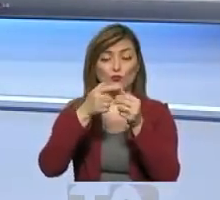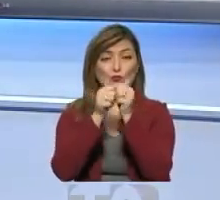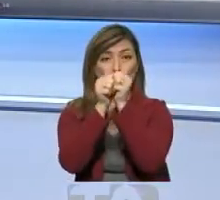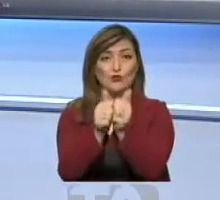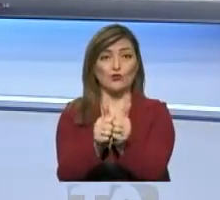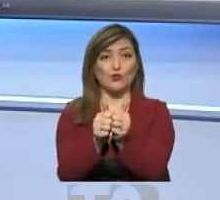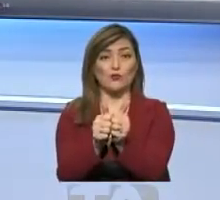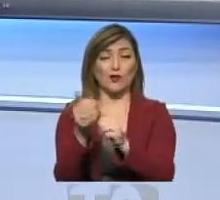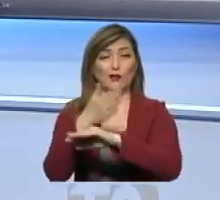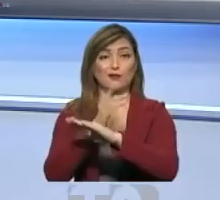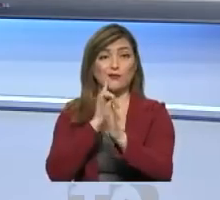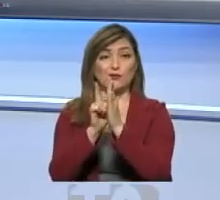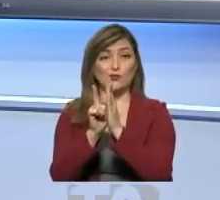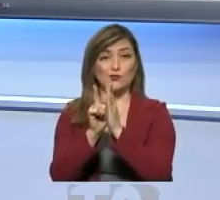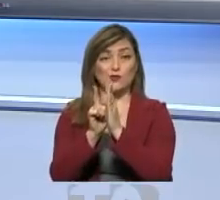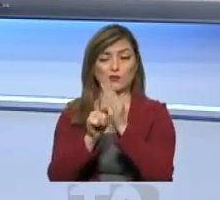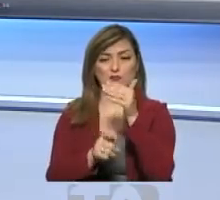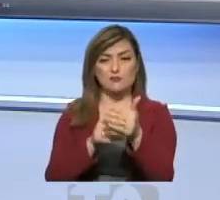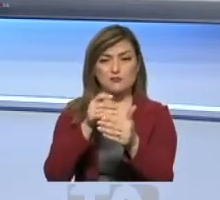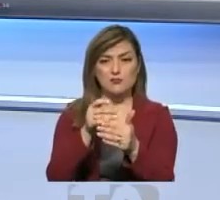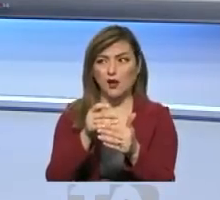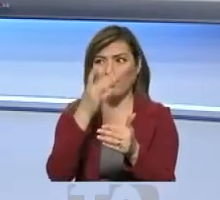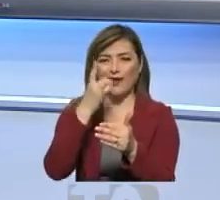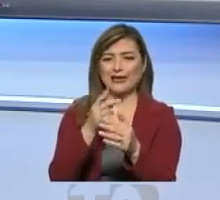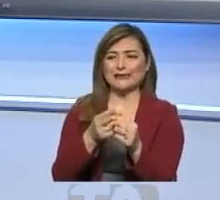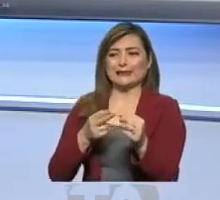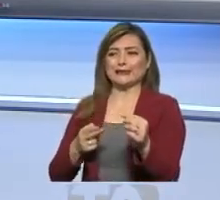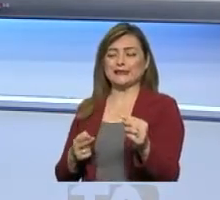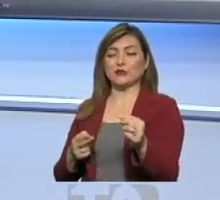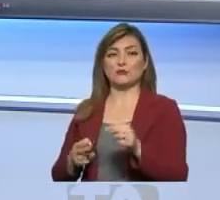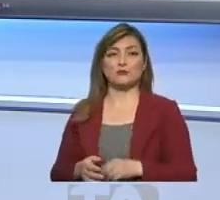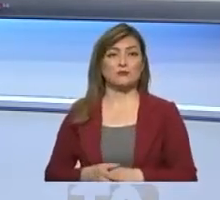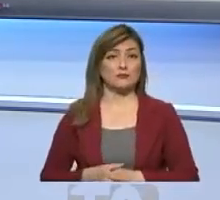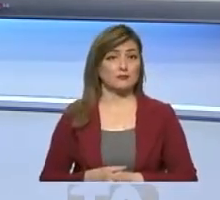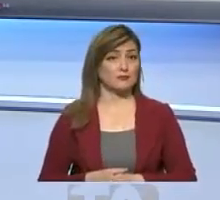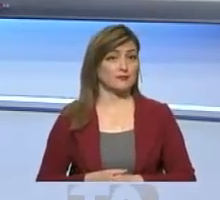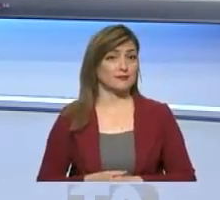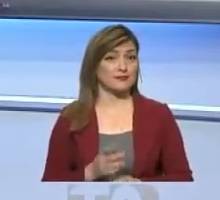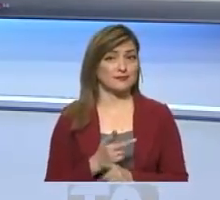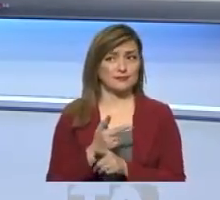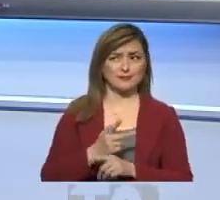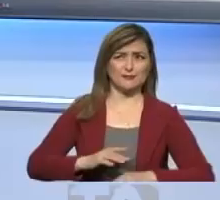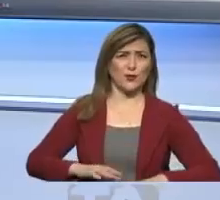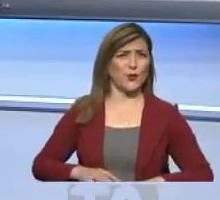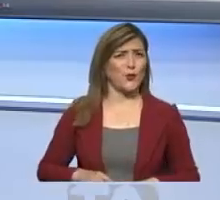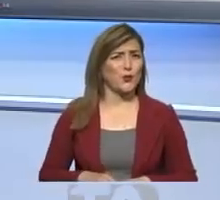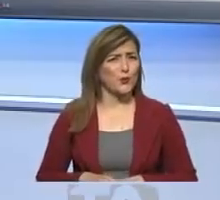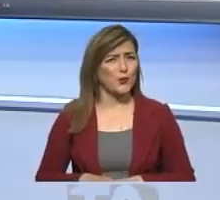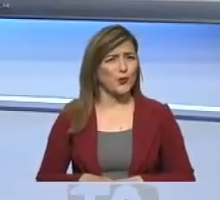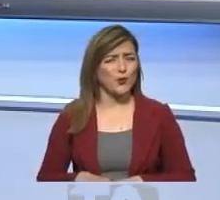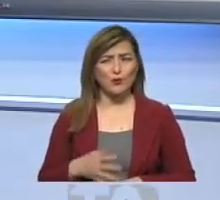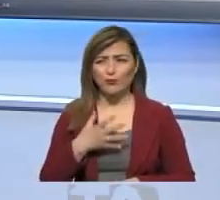Unido desistió de continuar con el proceso de remoción contra el alcalde Jorge Yunda. Los ediles reaccionaron ante este anuncio